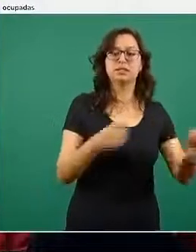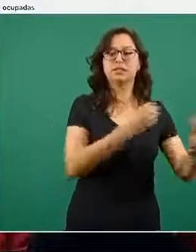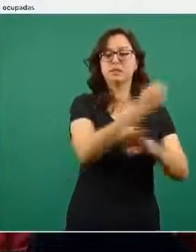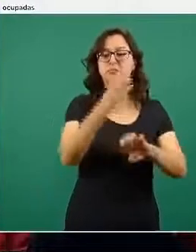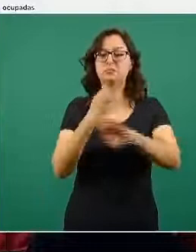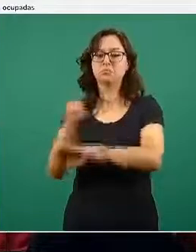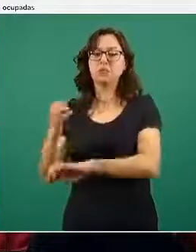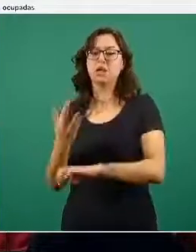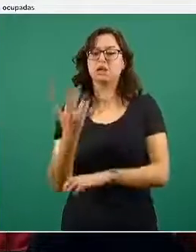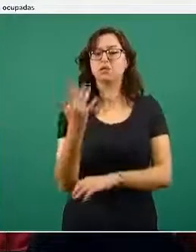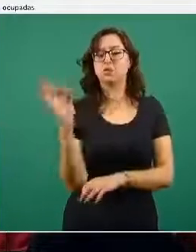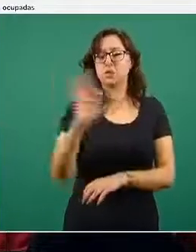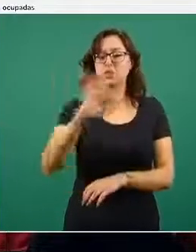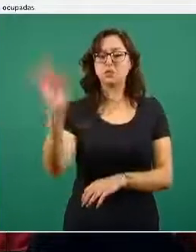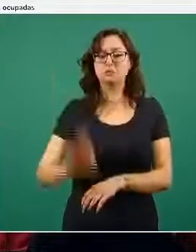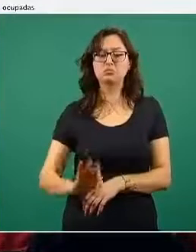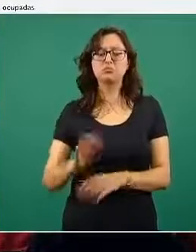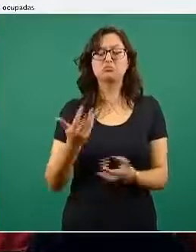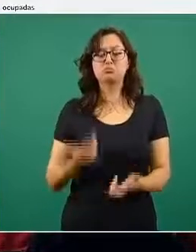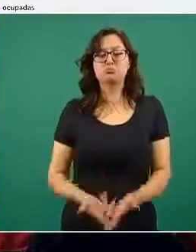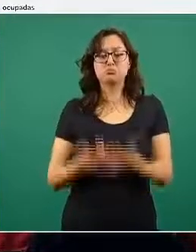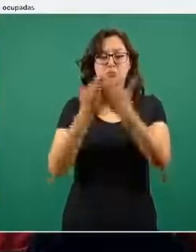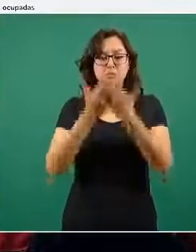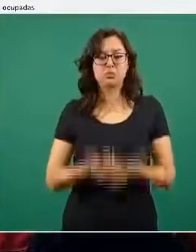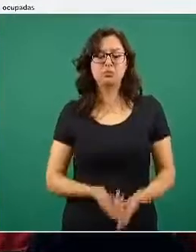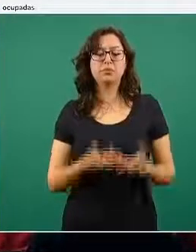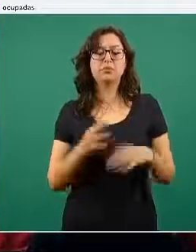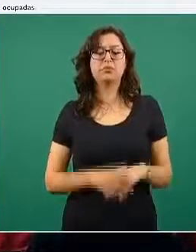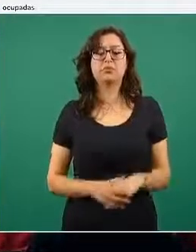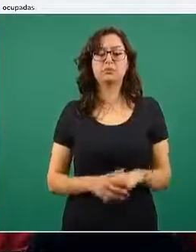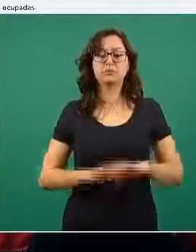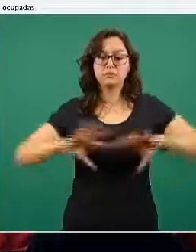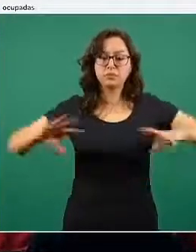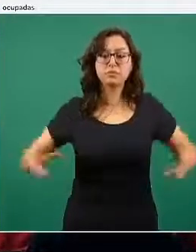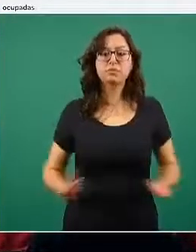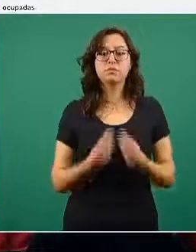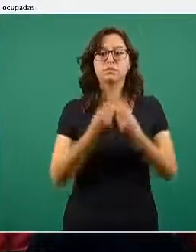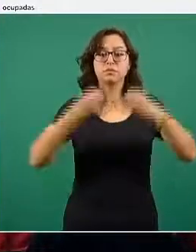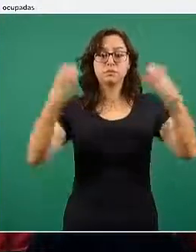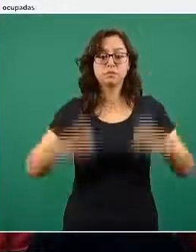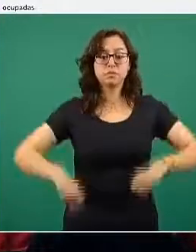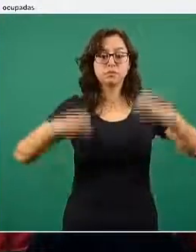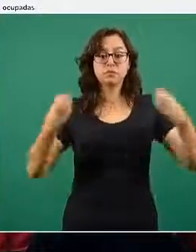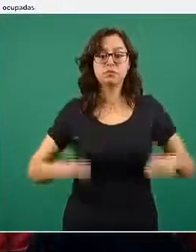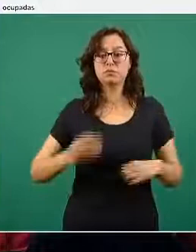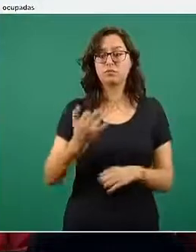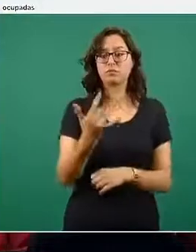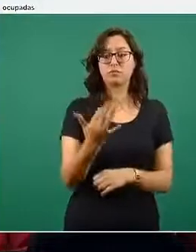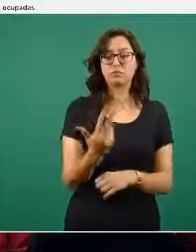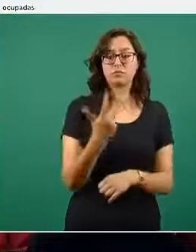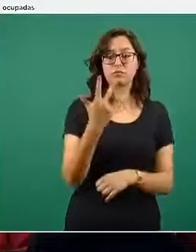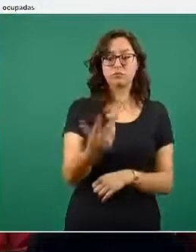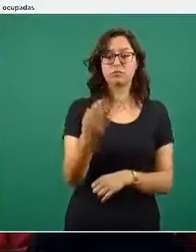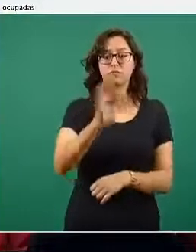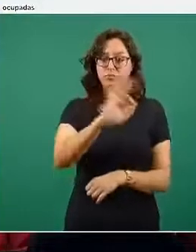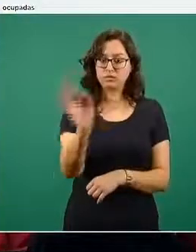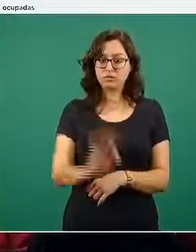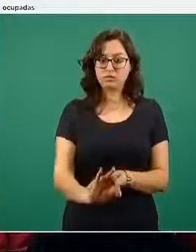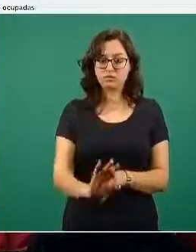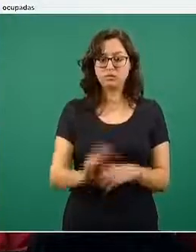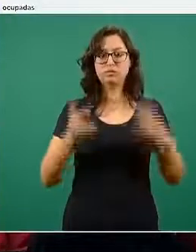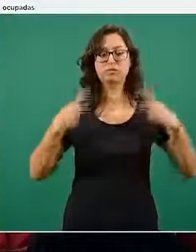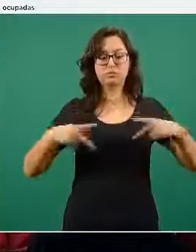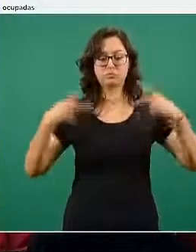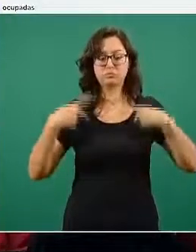del 50% de ocupación. A nivel nacional, 58% de las camas de infección respiratoria para atender personas